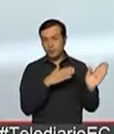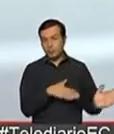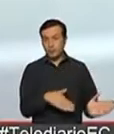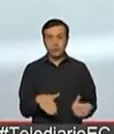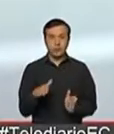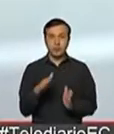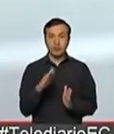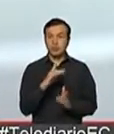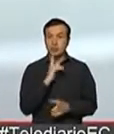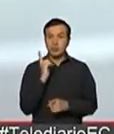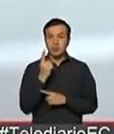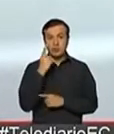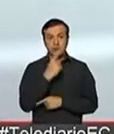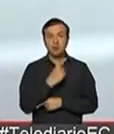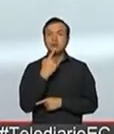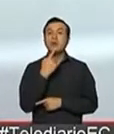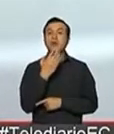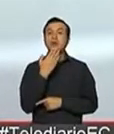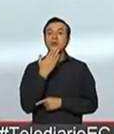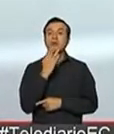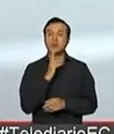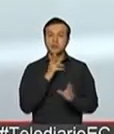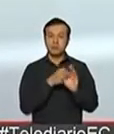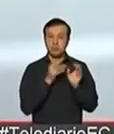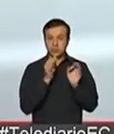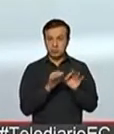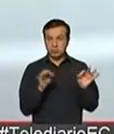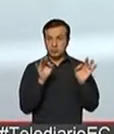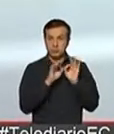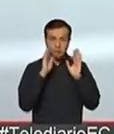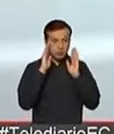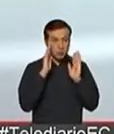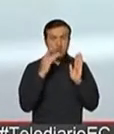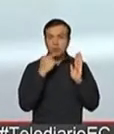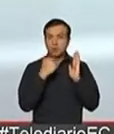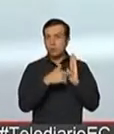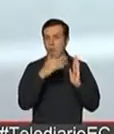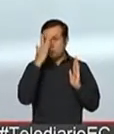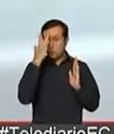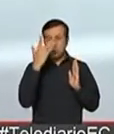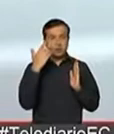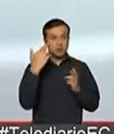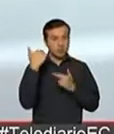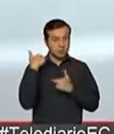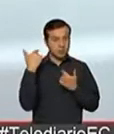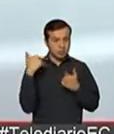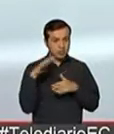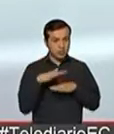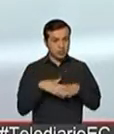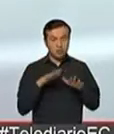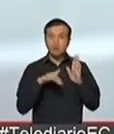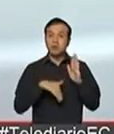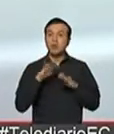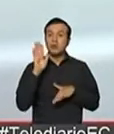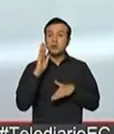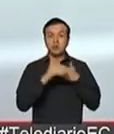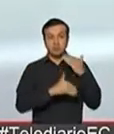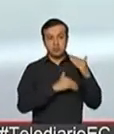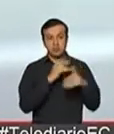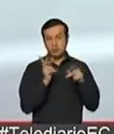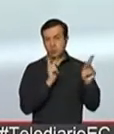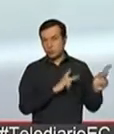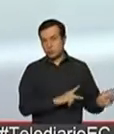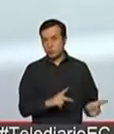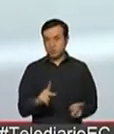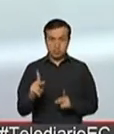nosotros lo dividimos y lo participamos con los GATS en el sentido de tener una responsabilidad sobre todos estos procesos de